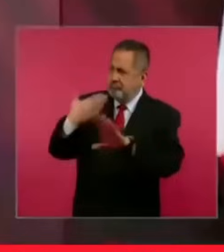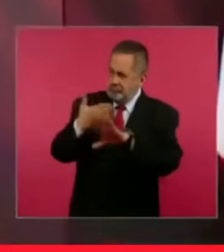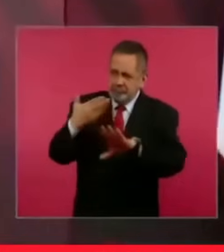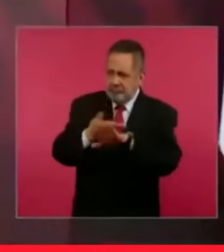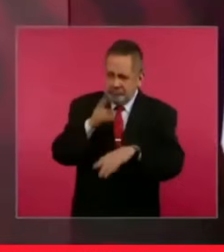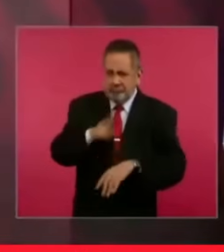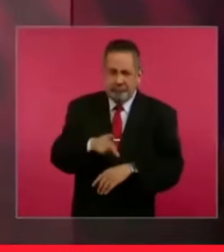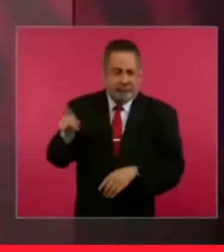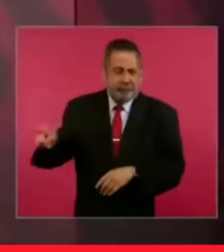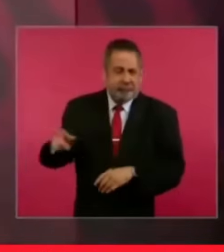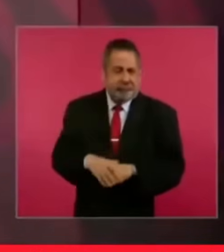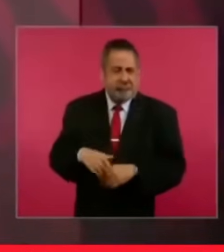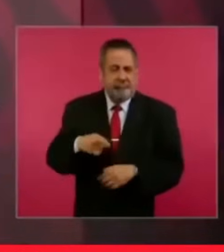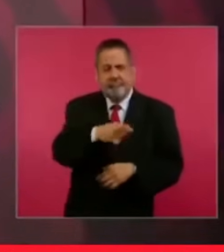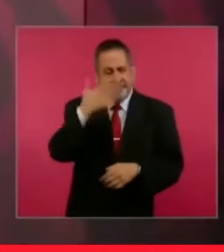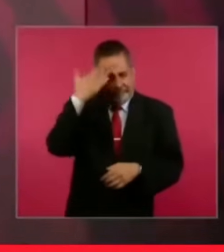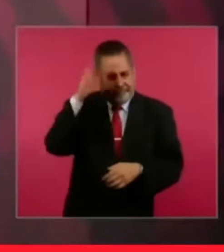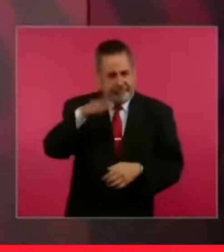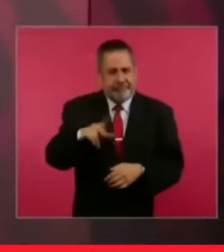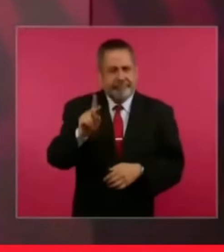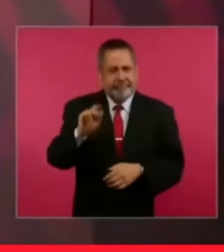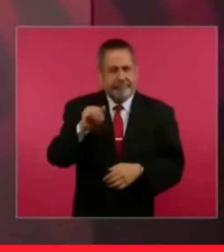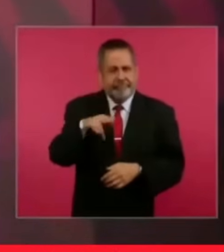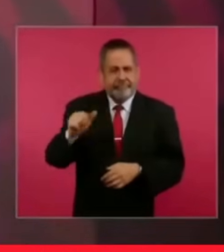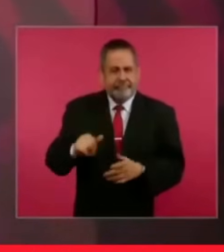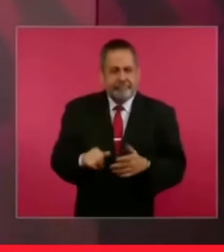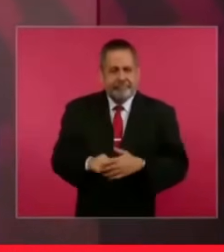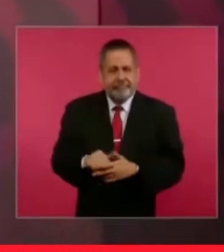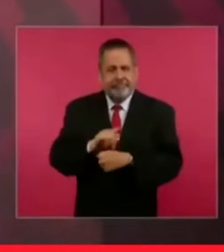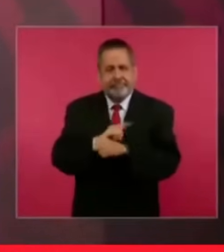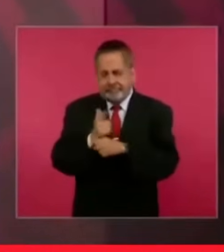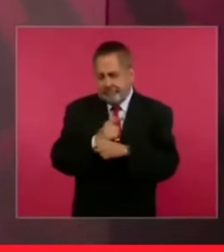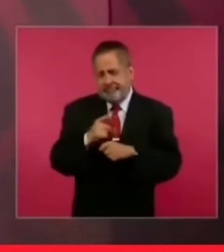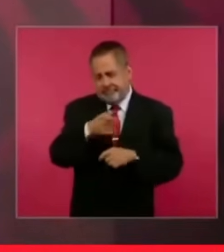de la señora Piña, la licenciada Piña.